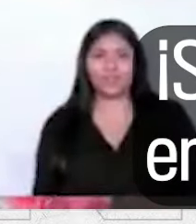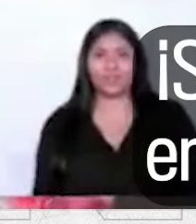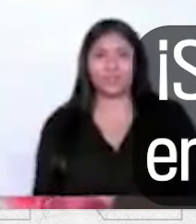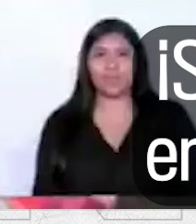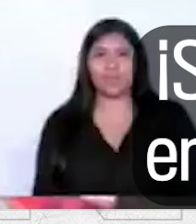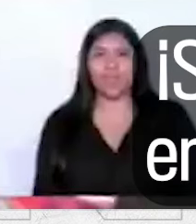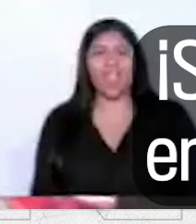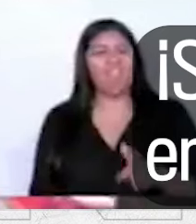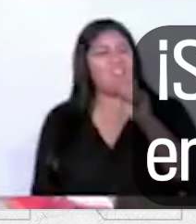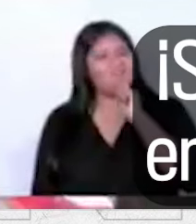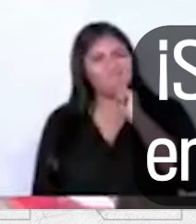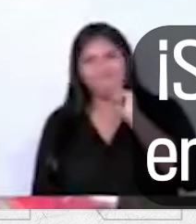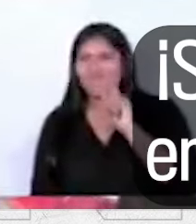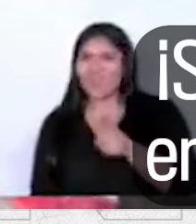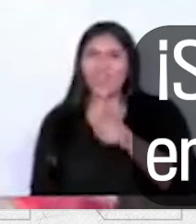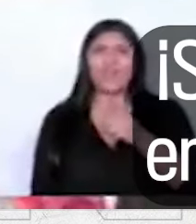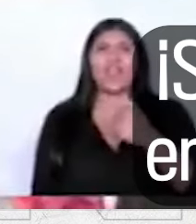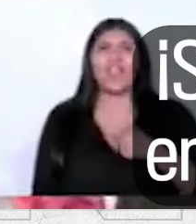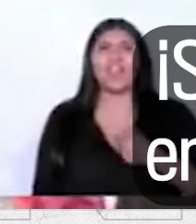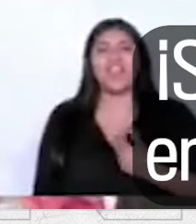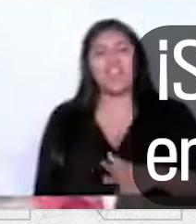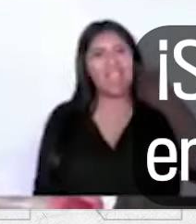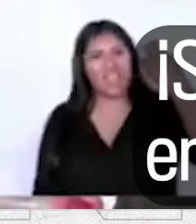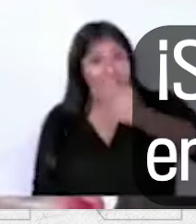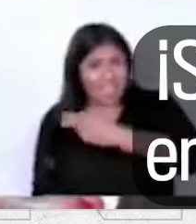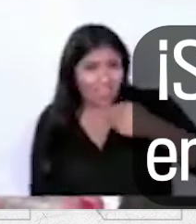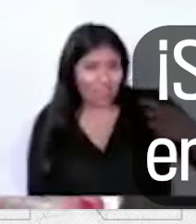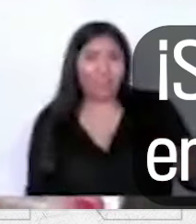Y además que sean gratuitos.